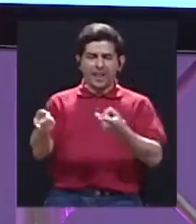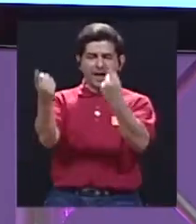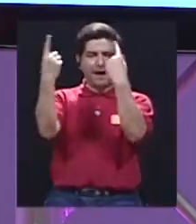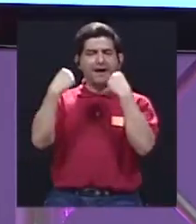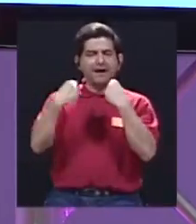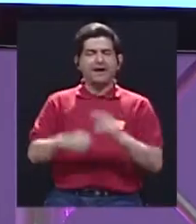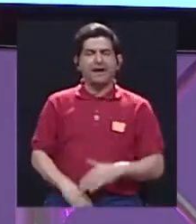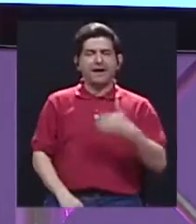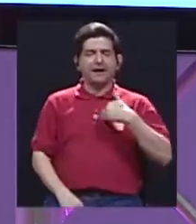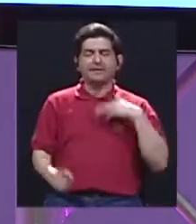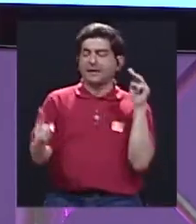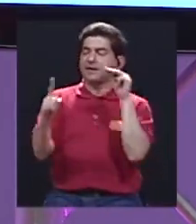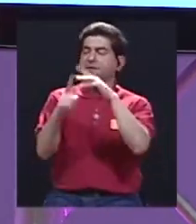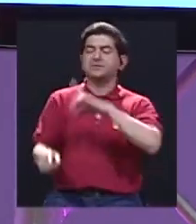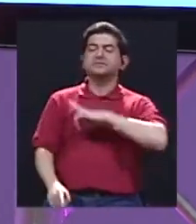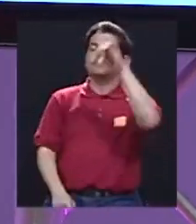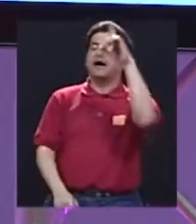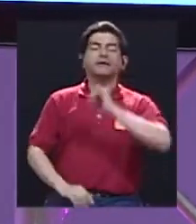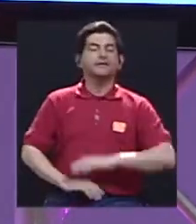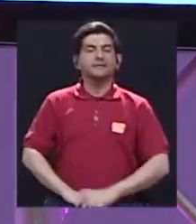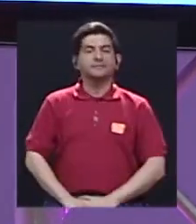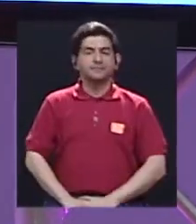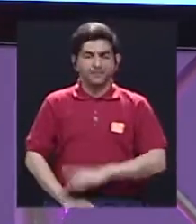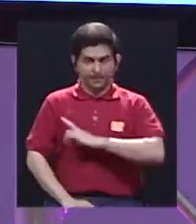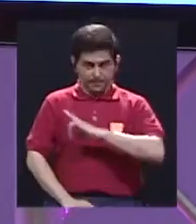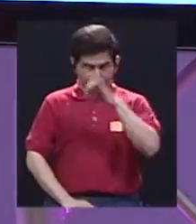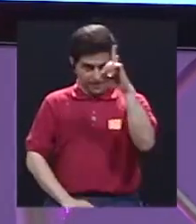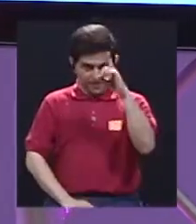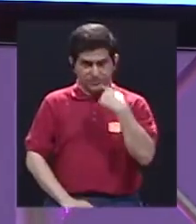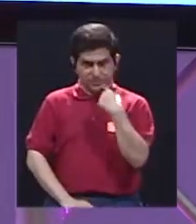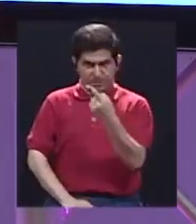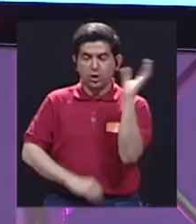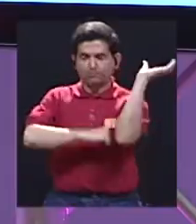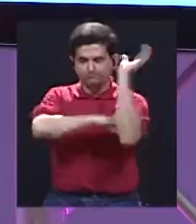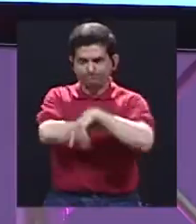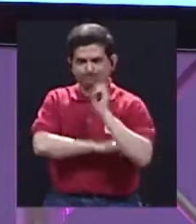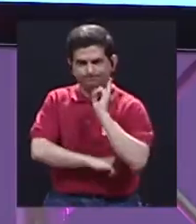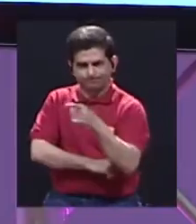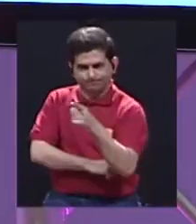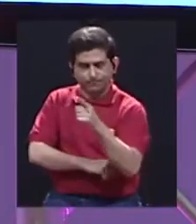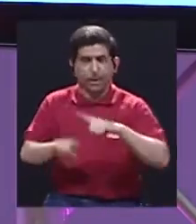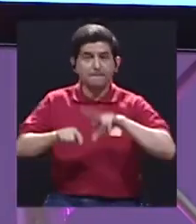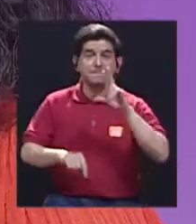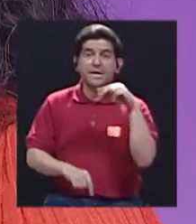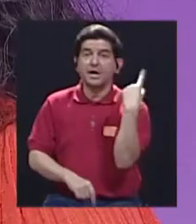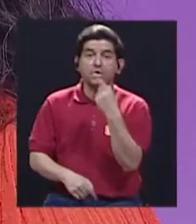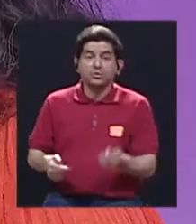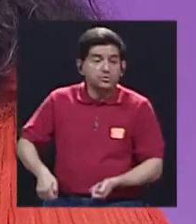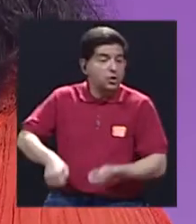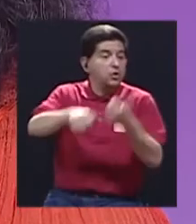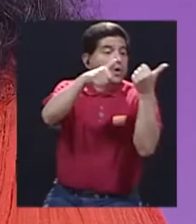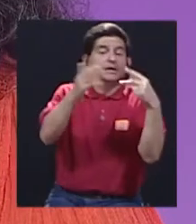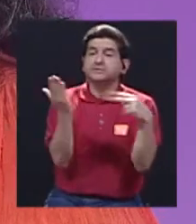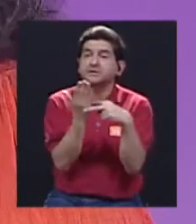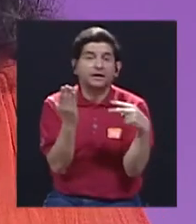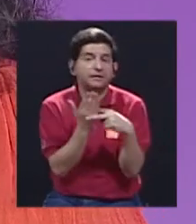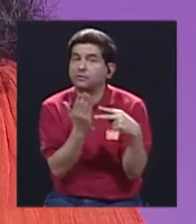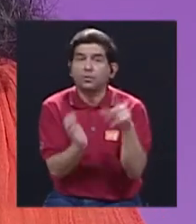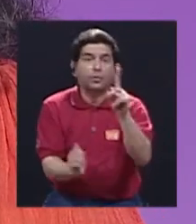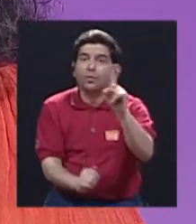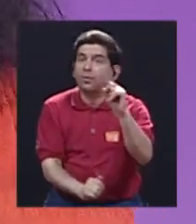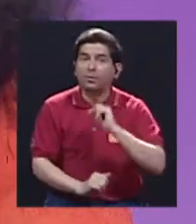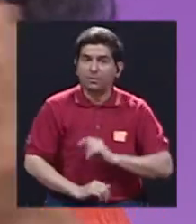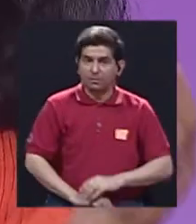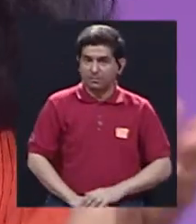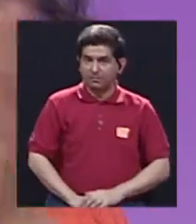que traía un mensaje de dios y dios los mandaba a castigar pero no solamente expulsando los del jardín del edl no no